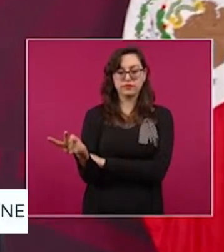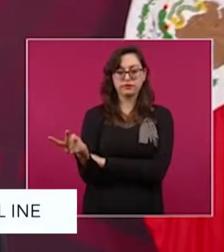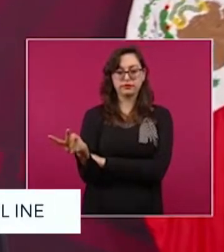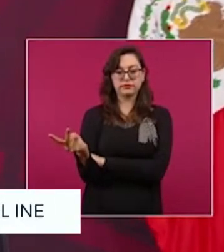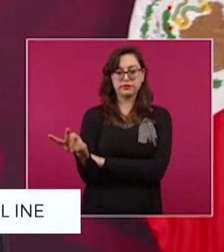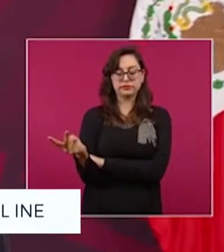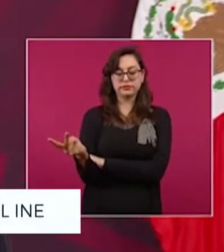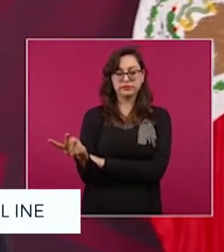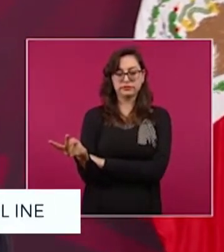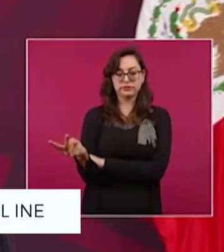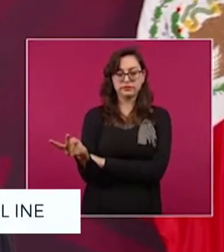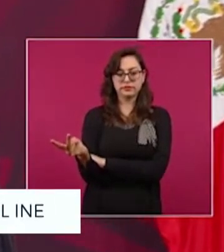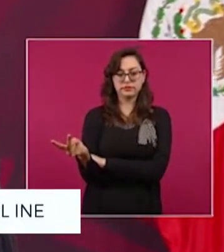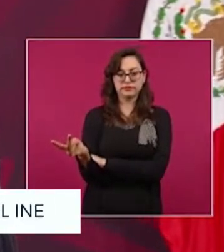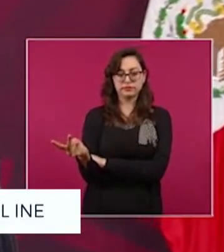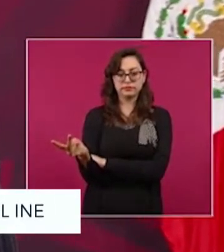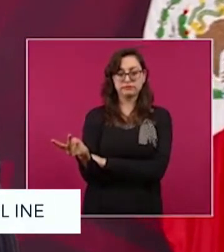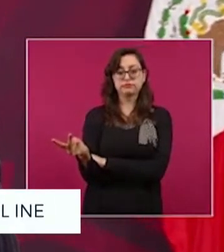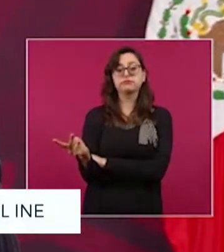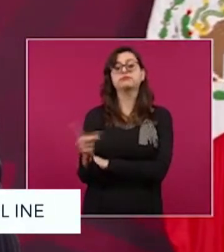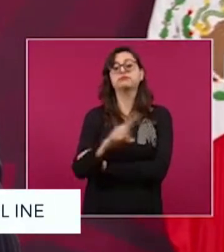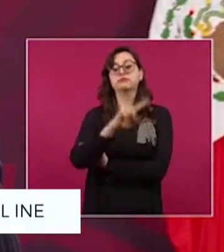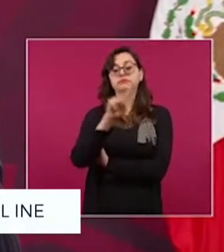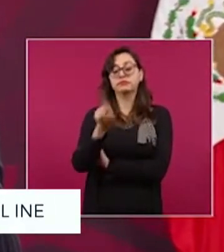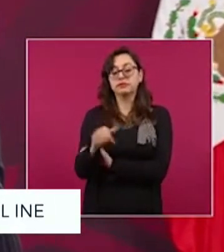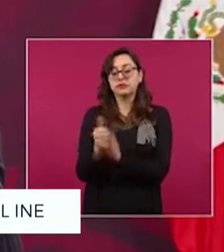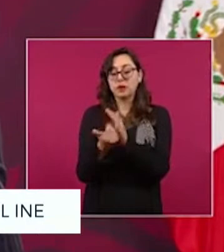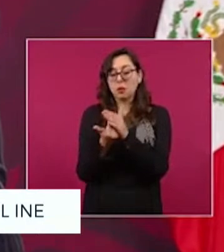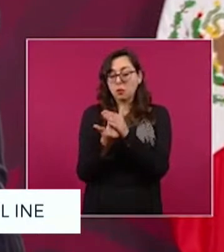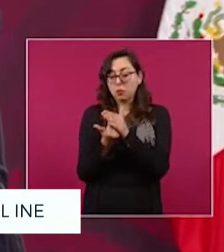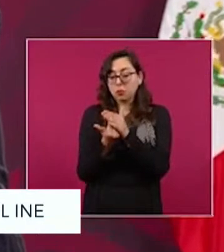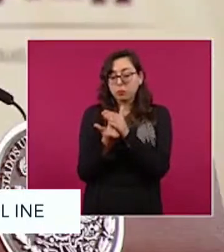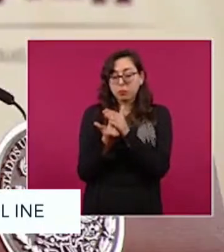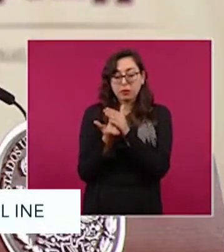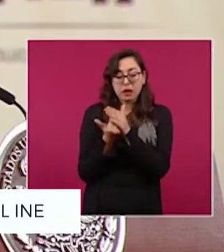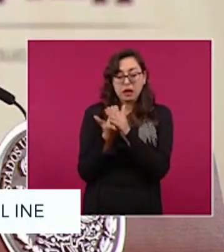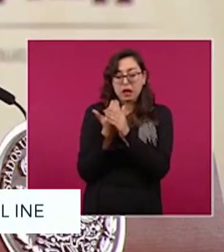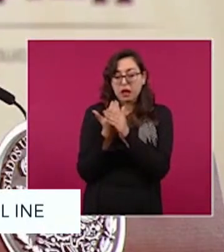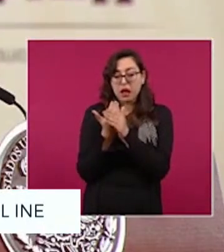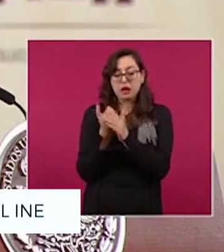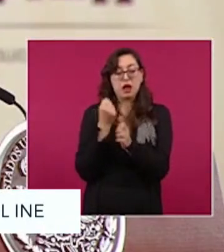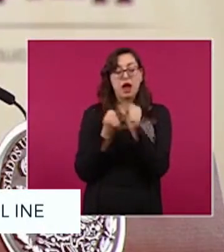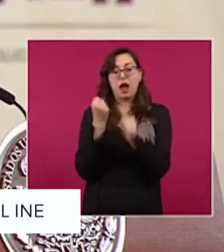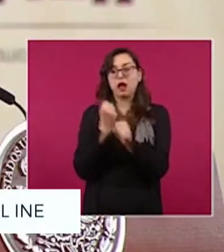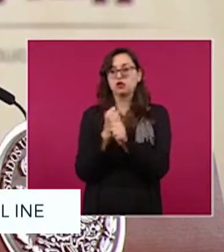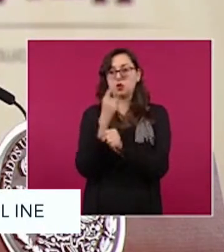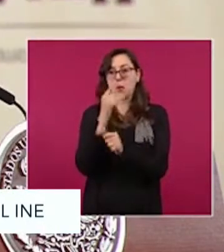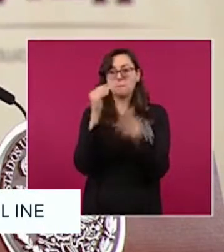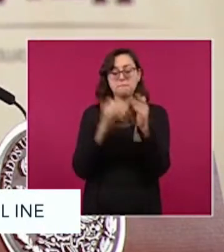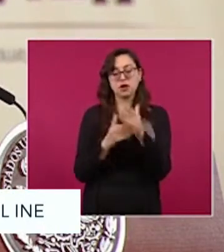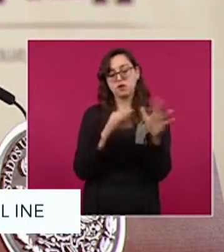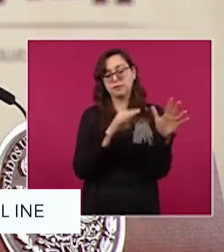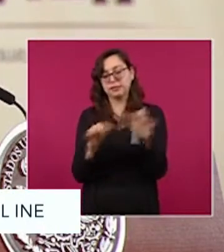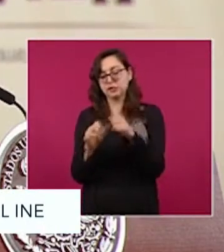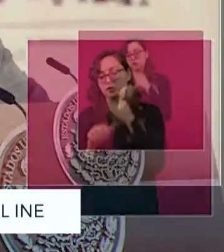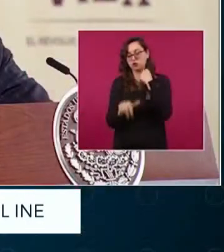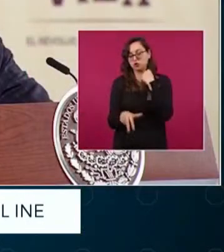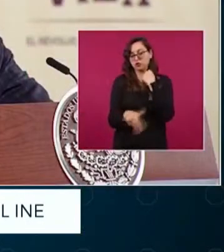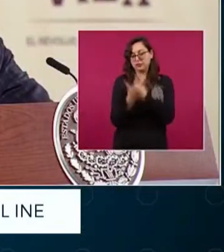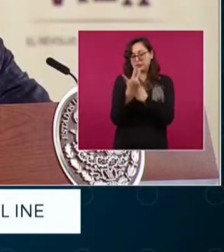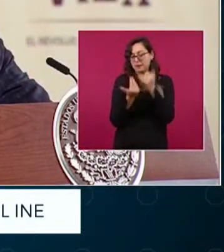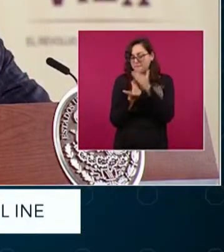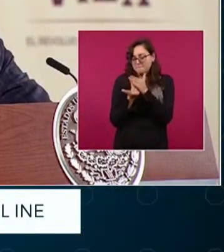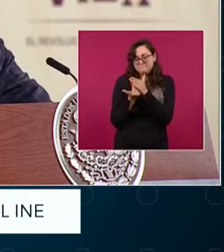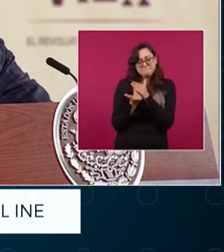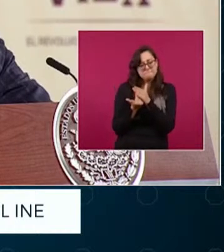al Congreso y al INE decidir quién ocupará el cargo. Al cuestionarle esto, si la consejera Carla Humphrey podría ser